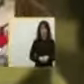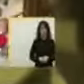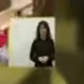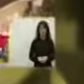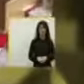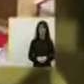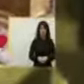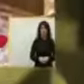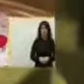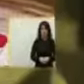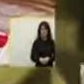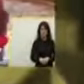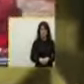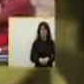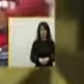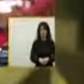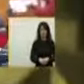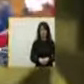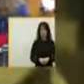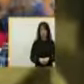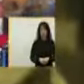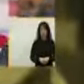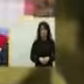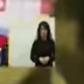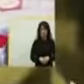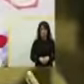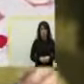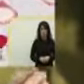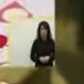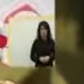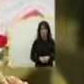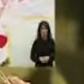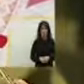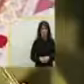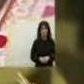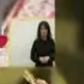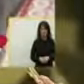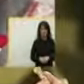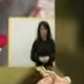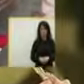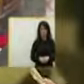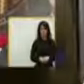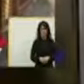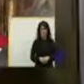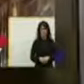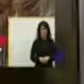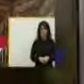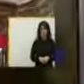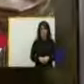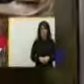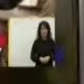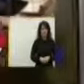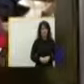máis 40. Isto en primeiro lugar. En segundo, non sei se... Vamos a ir porque está subindo a tribuna